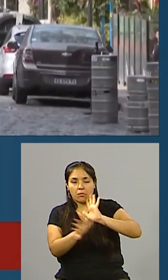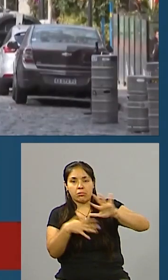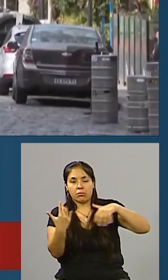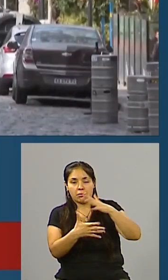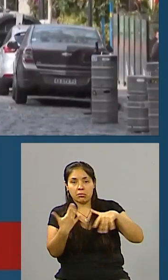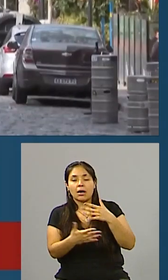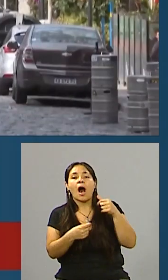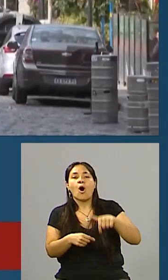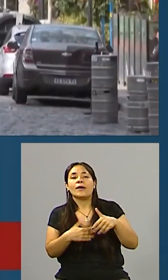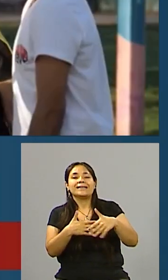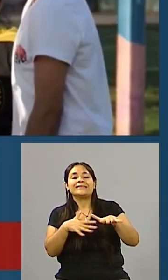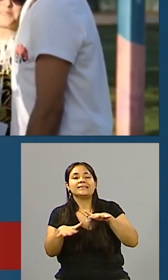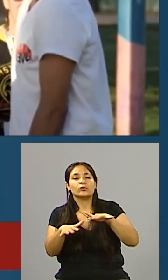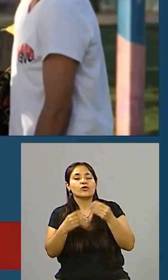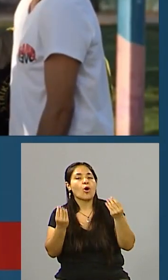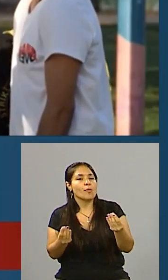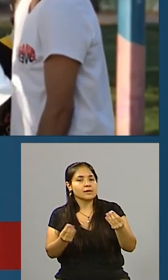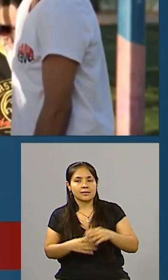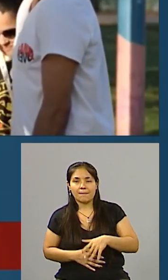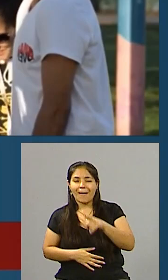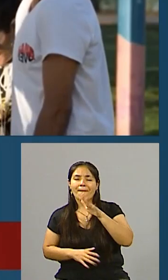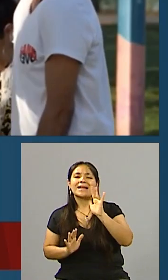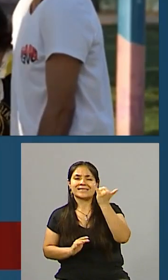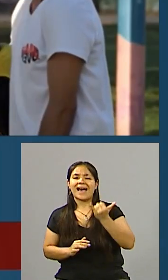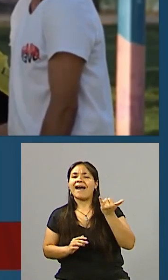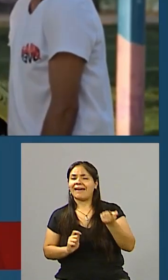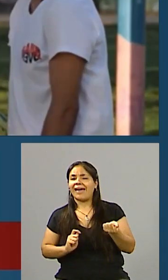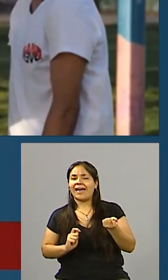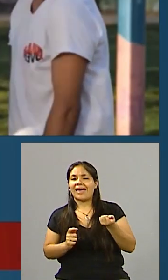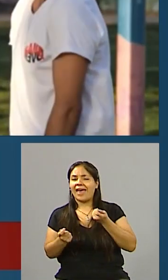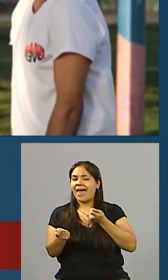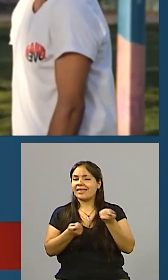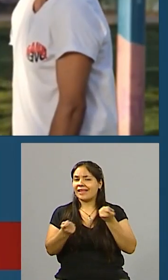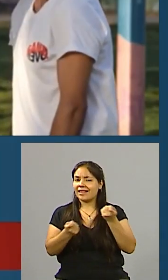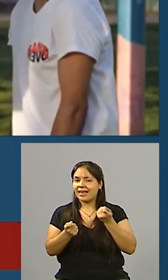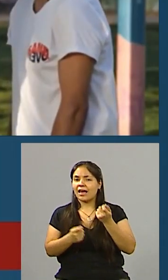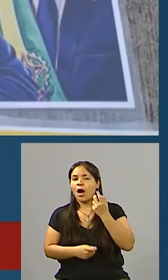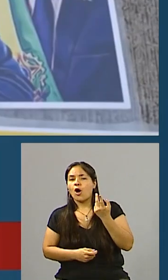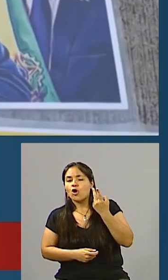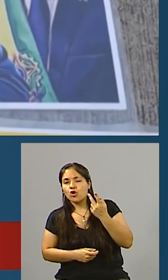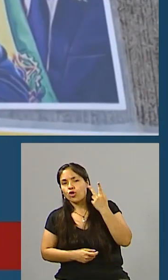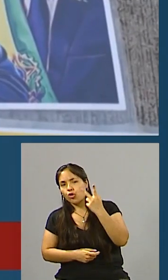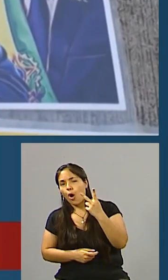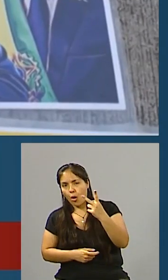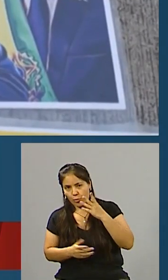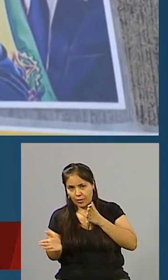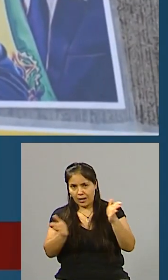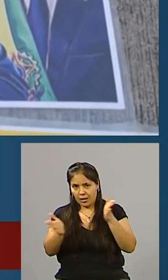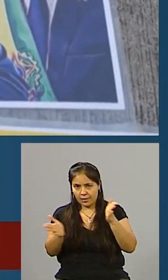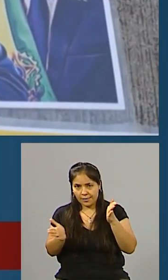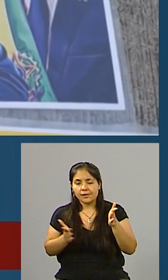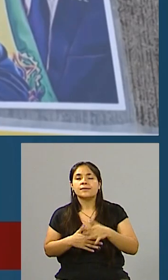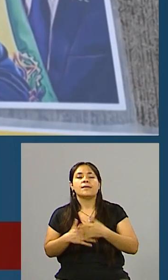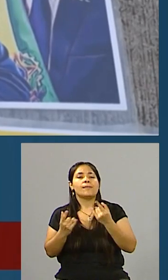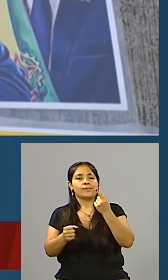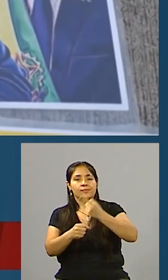Bueno, me parece que ahí hay una estrategia también de doble acción. Por un lado,